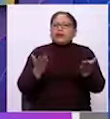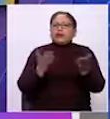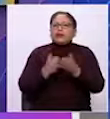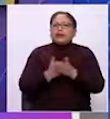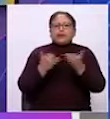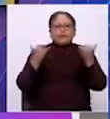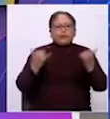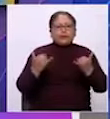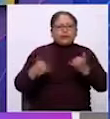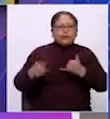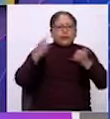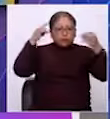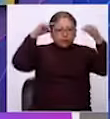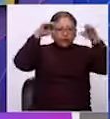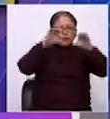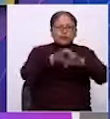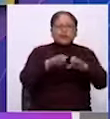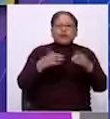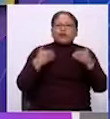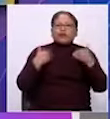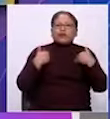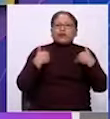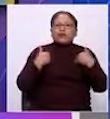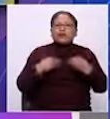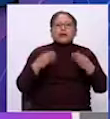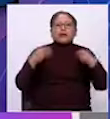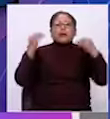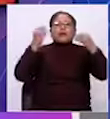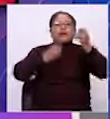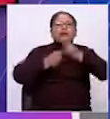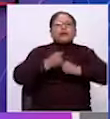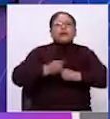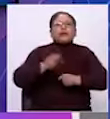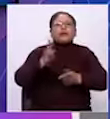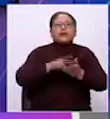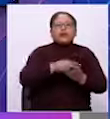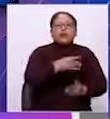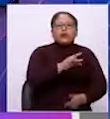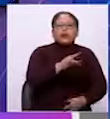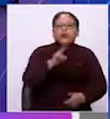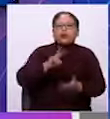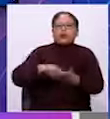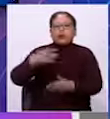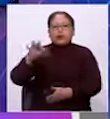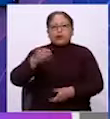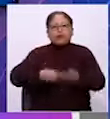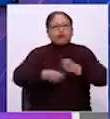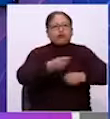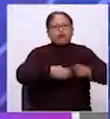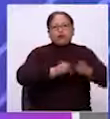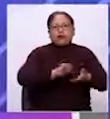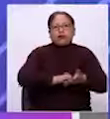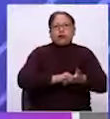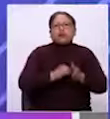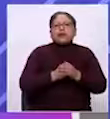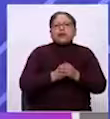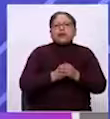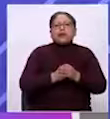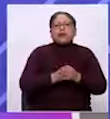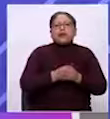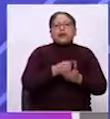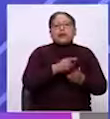actualizar los contratos que se tenían de venta en el 2018 19 que son carteras de mora